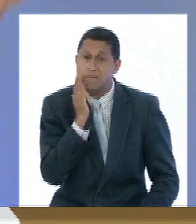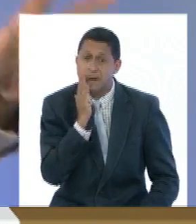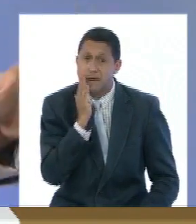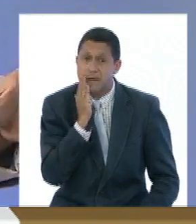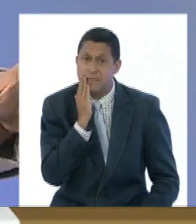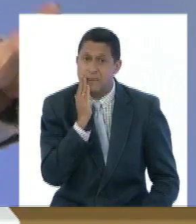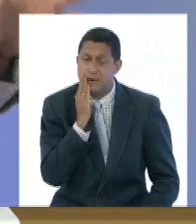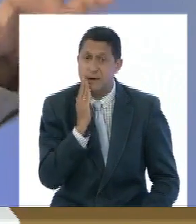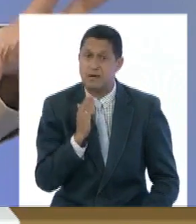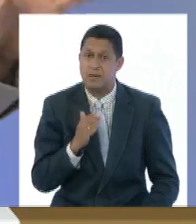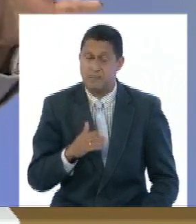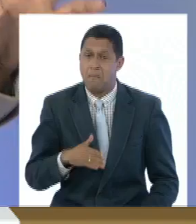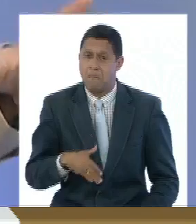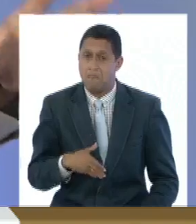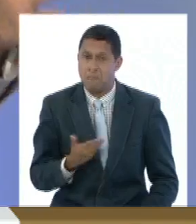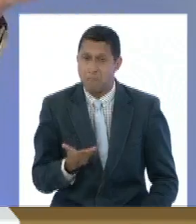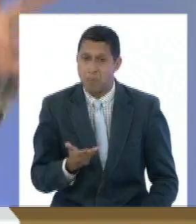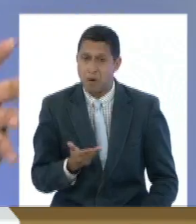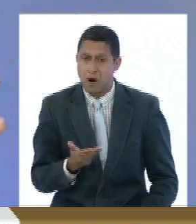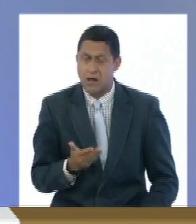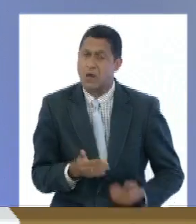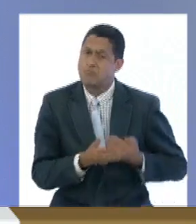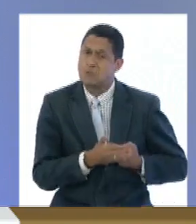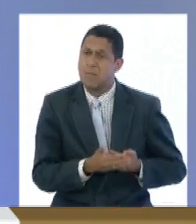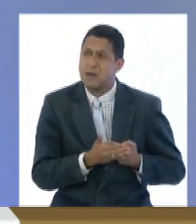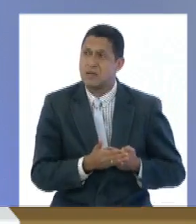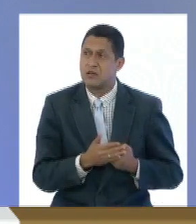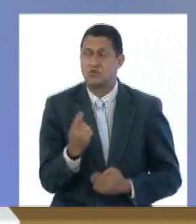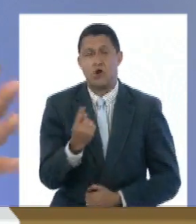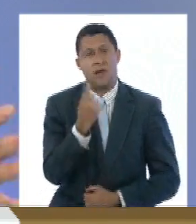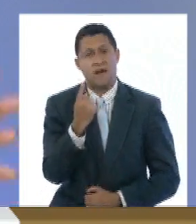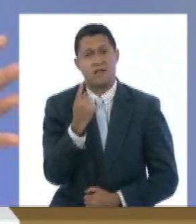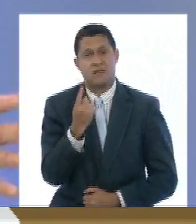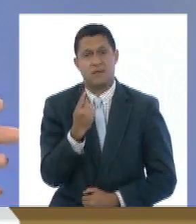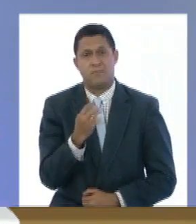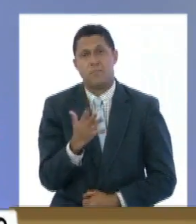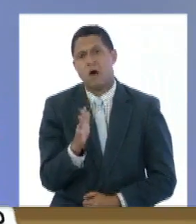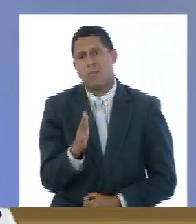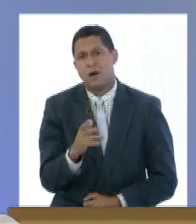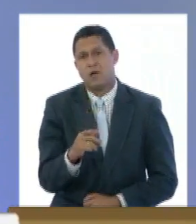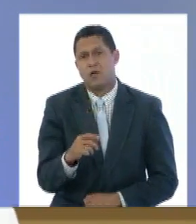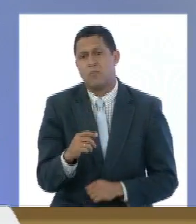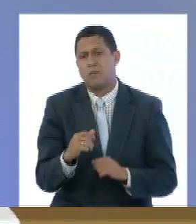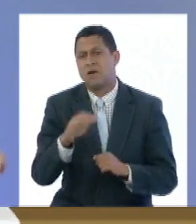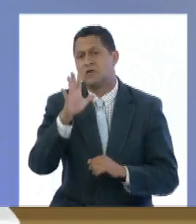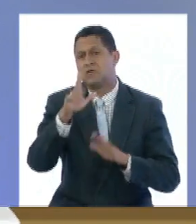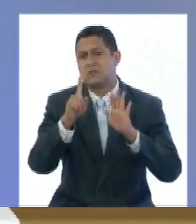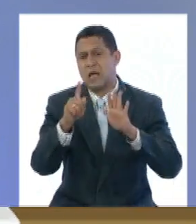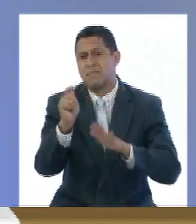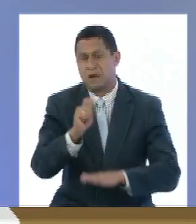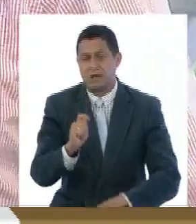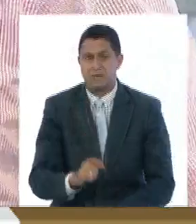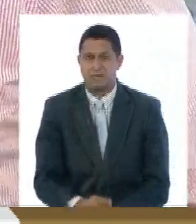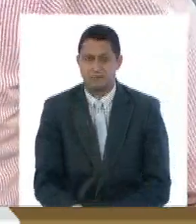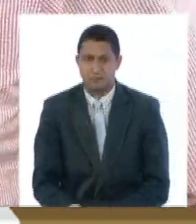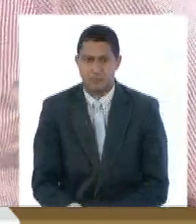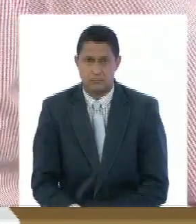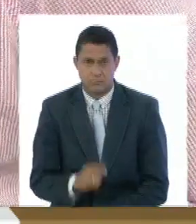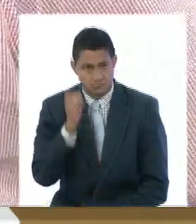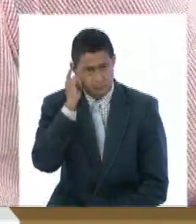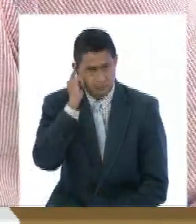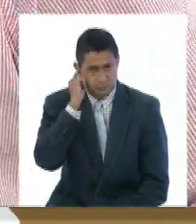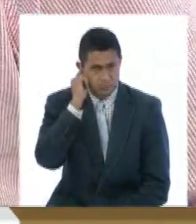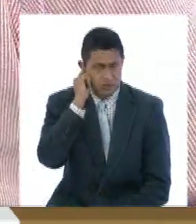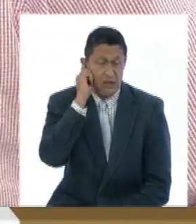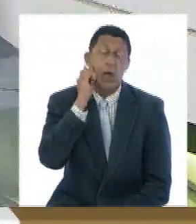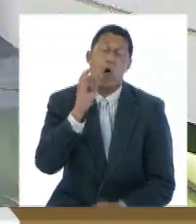medida de lo posible, trate de que sea una lactancia materna exclusiva por lo menos durante los primeros 6 meses de vida? Sería